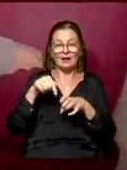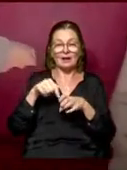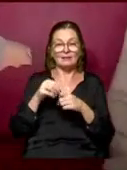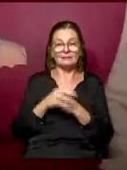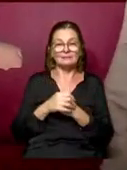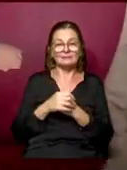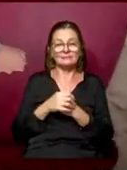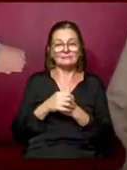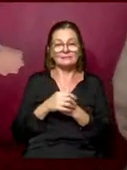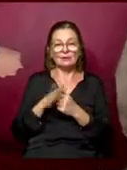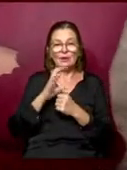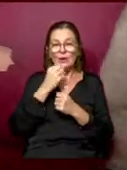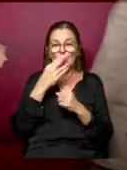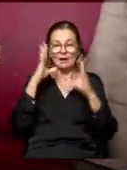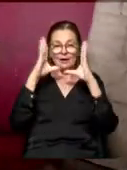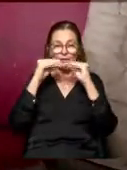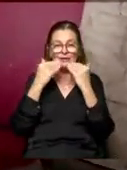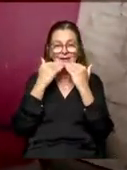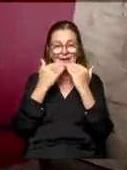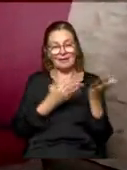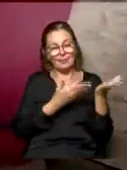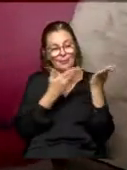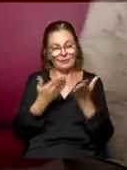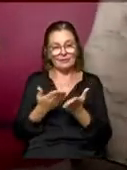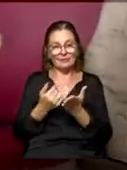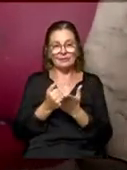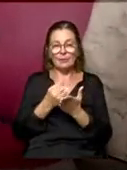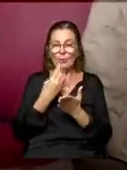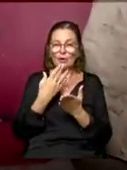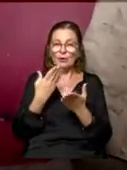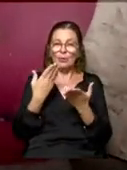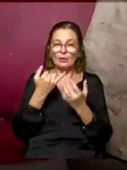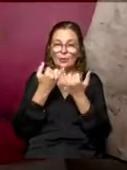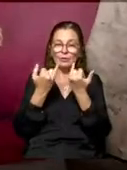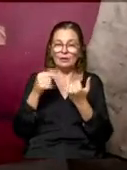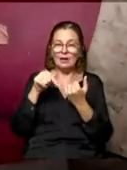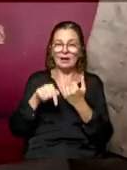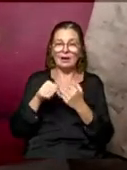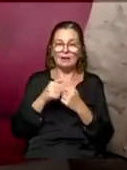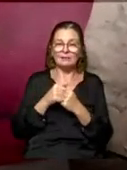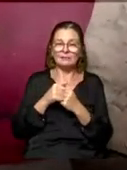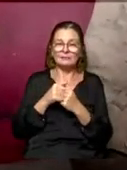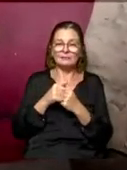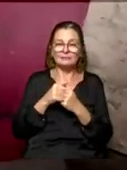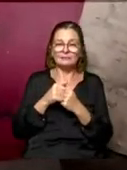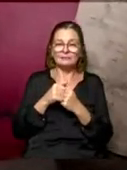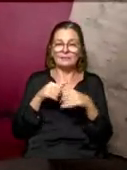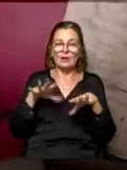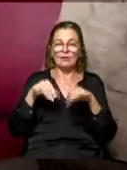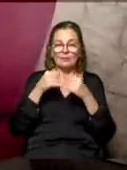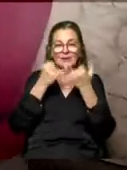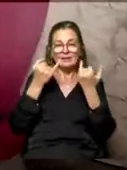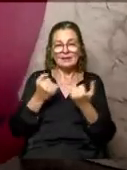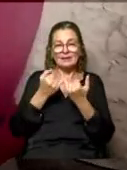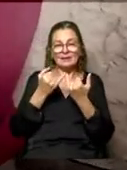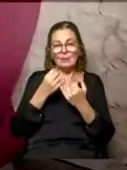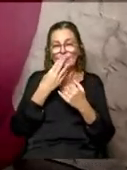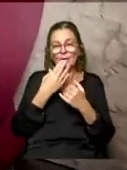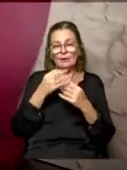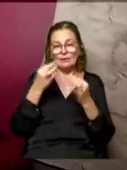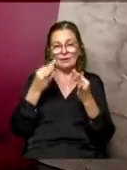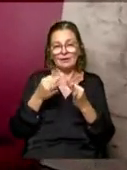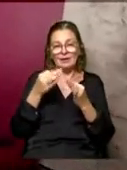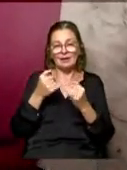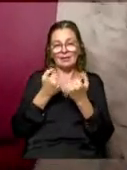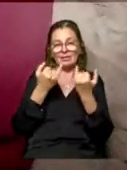Antares. Tatiana, buenas noches, gracias por recibirnos aquí. Bueno, ¿cómo es un día aquí en el asentamiento Antares? ¿Cómo viven el día a día? Bueno, en realidad el